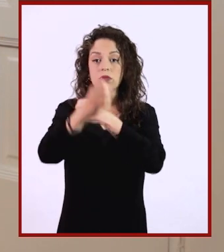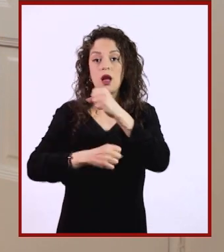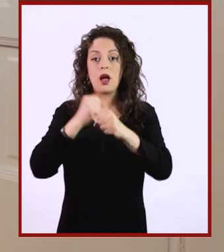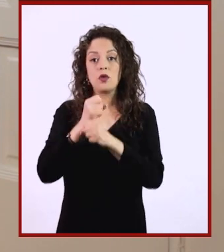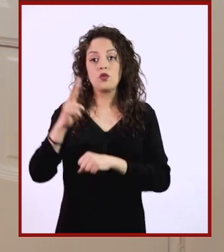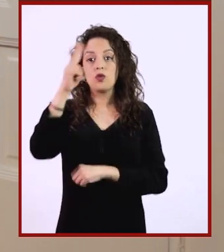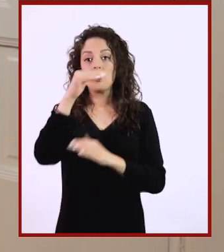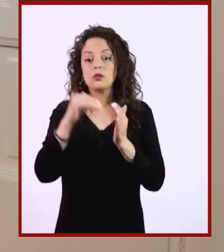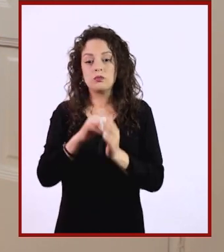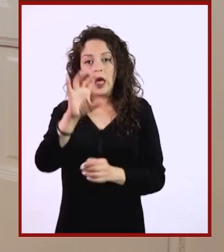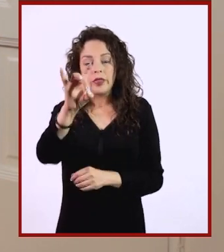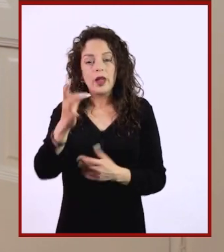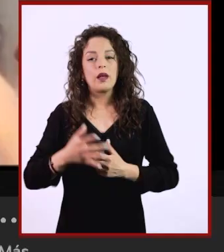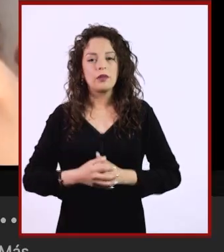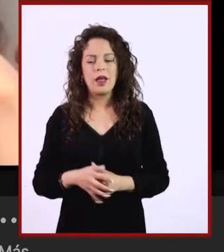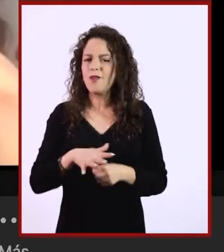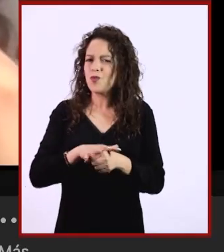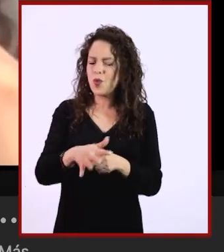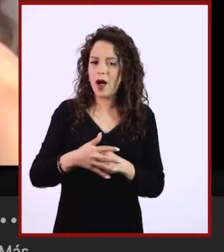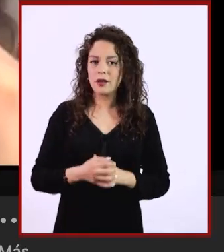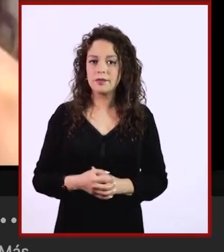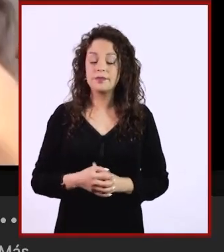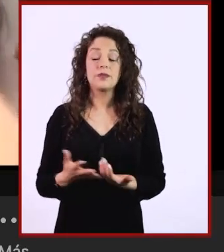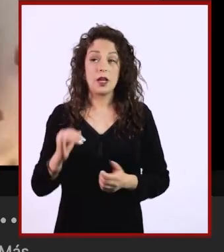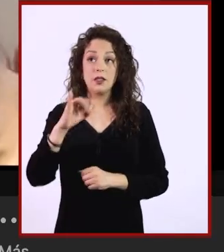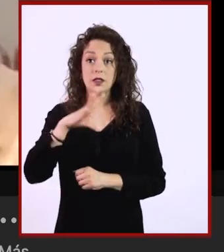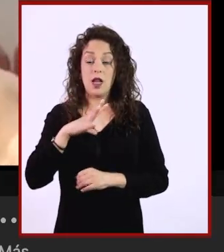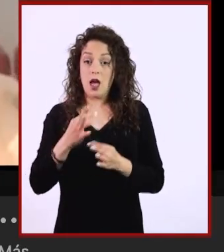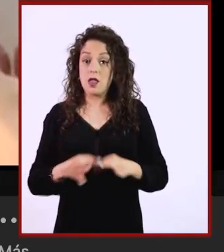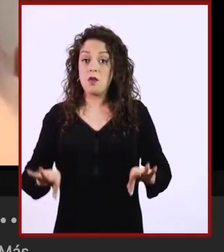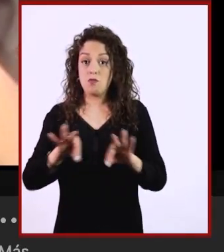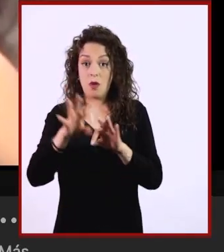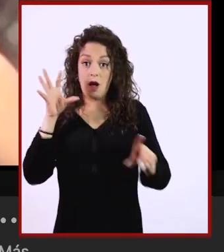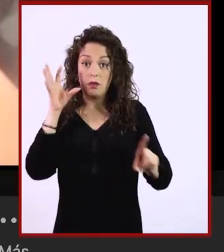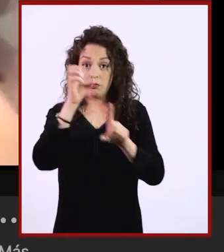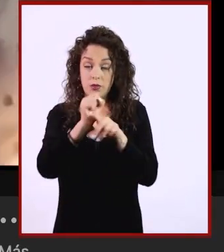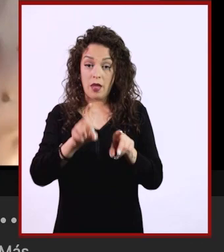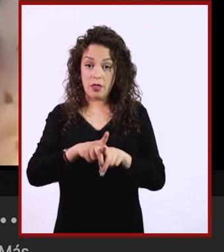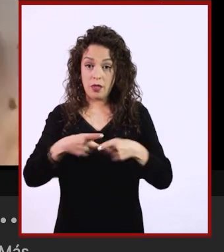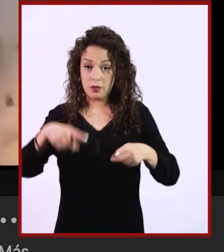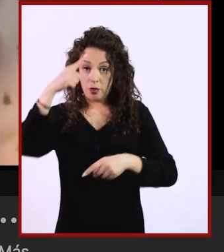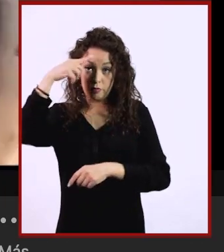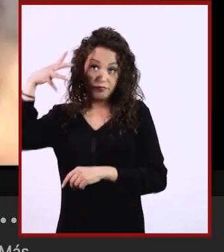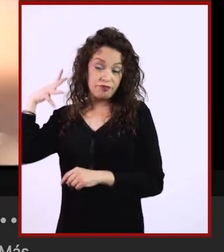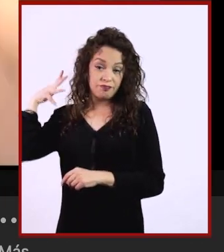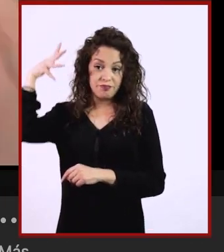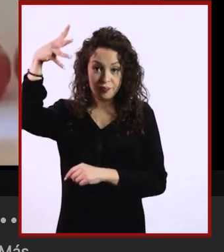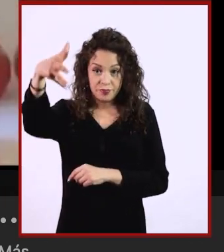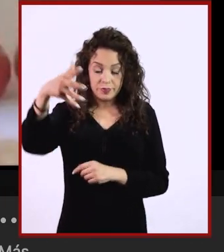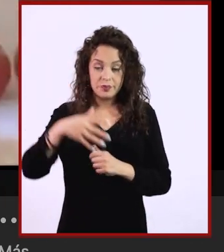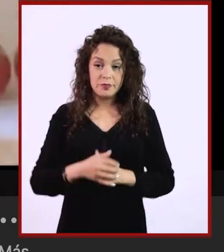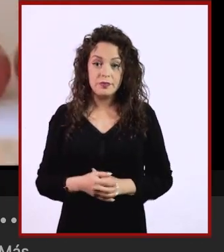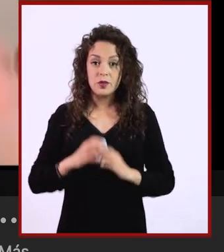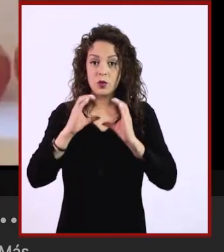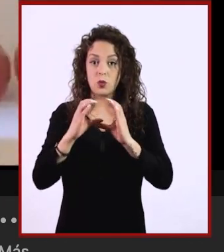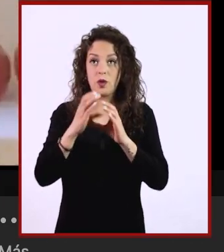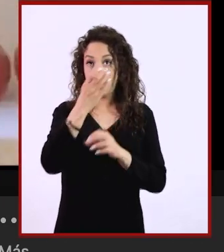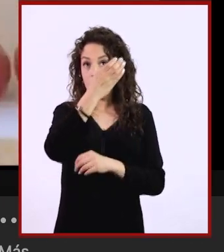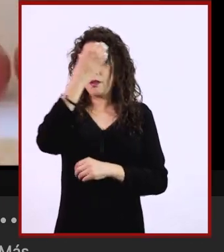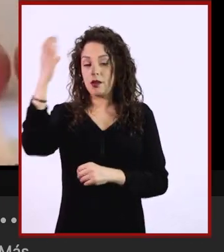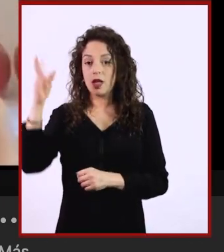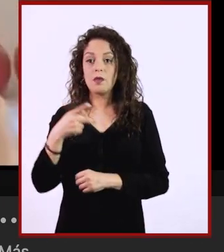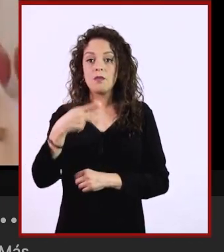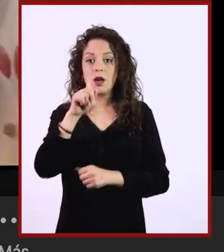mira, o sea, sí tiene mucha importancia los objetivos de desarrollo sostenible. Digo, estas son la continuación de un